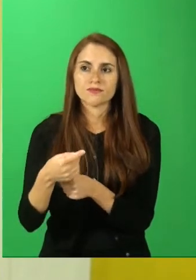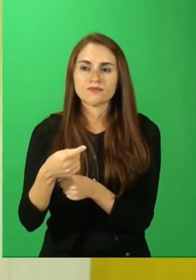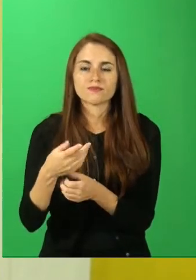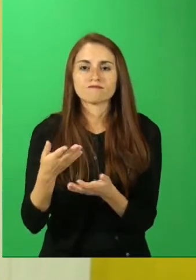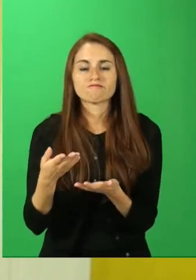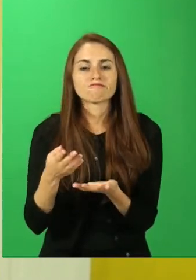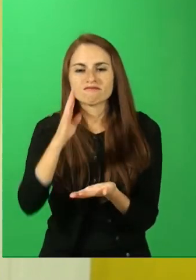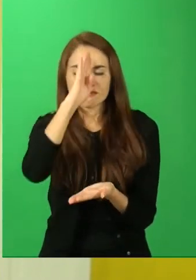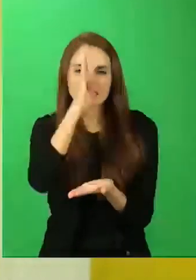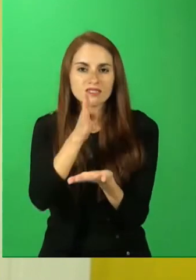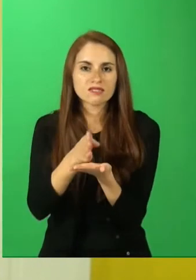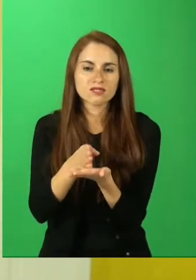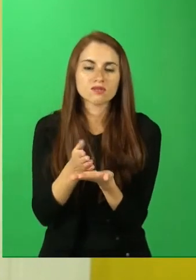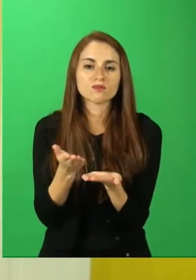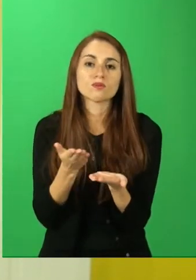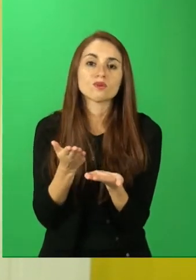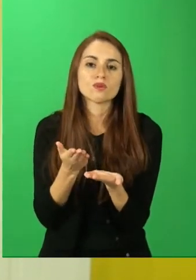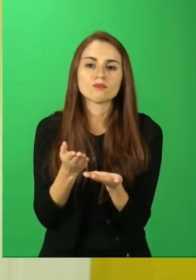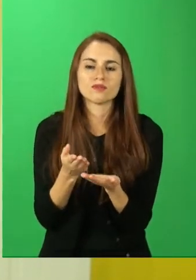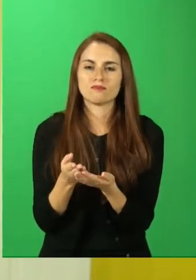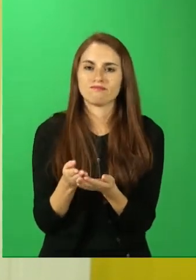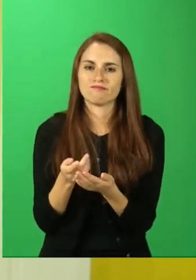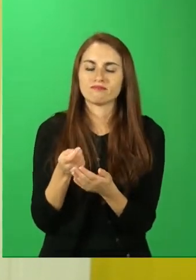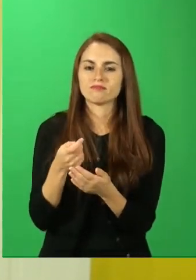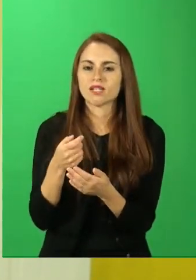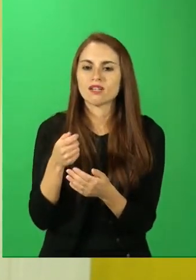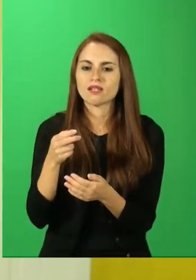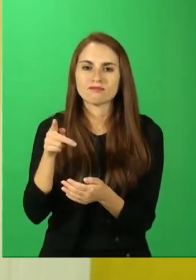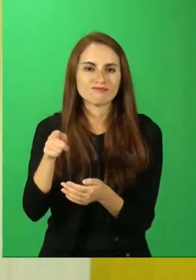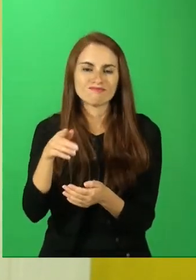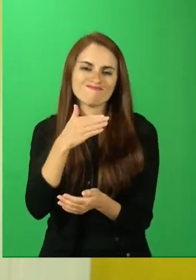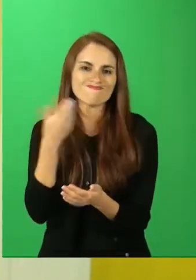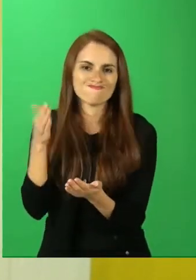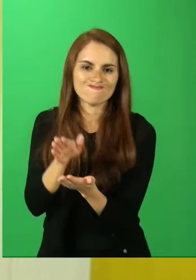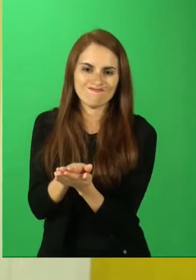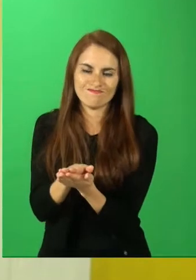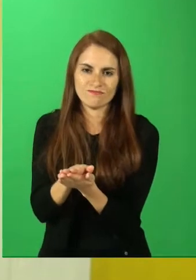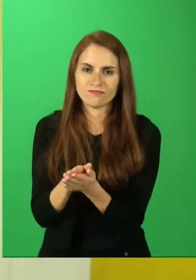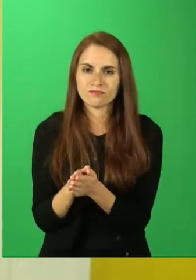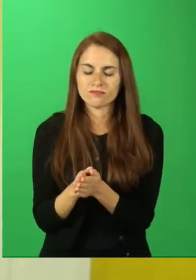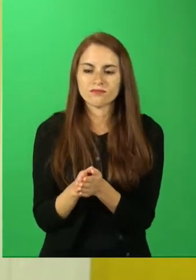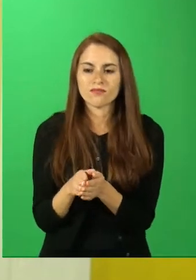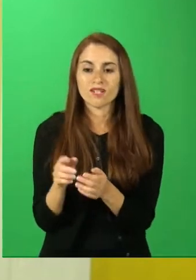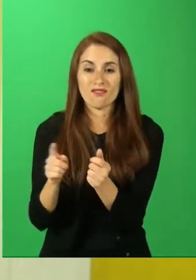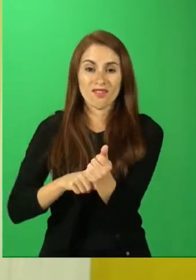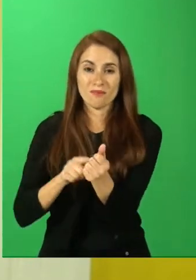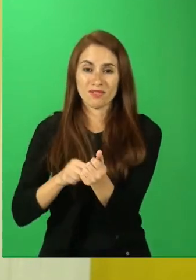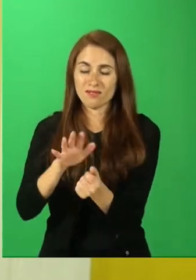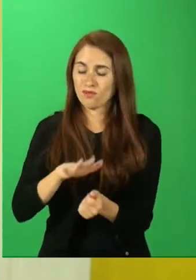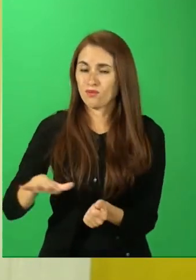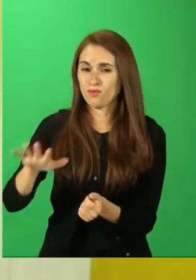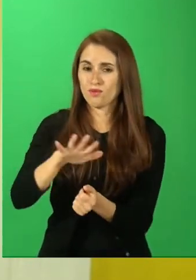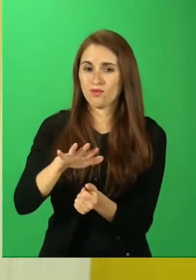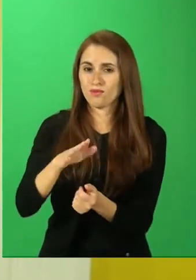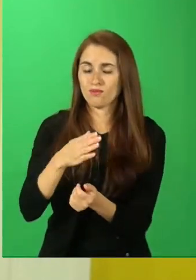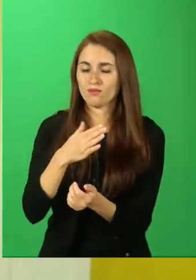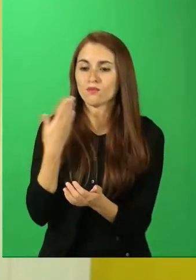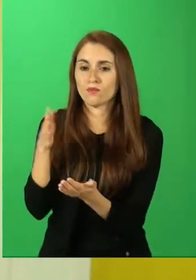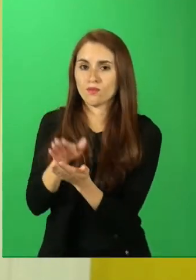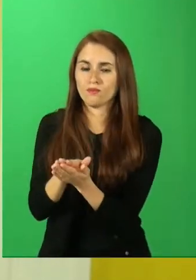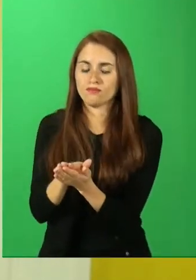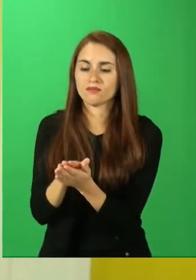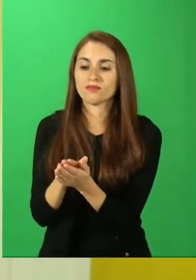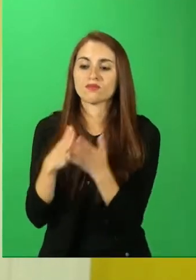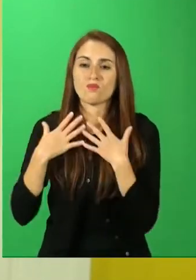suerte por medio de su eliminación. Son fusilados junto con toda su familia y sus cuerpos